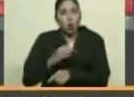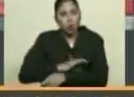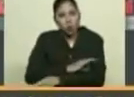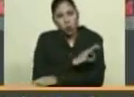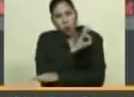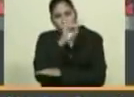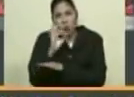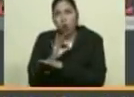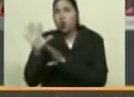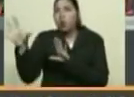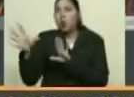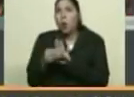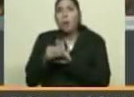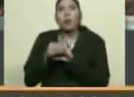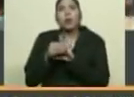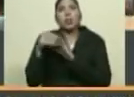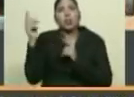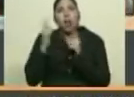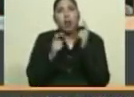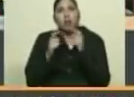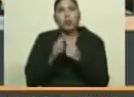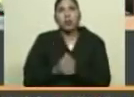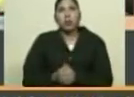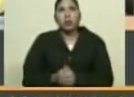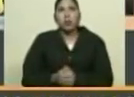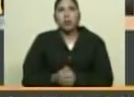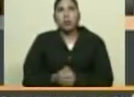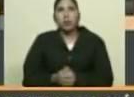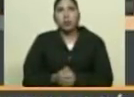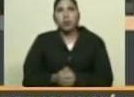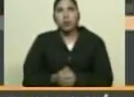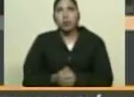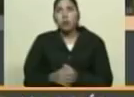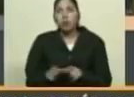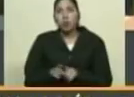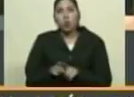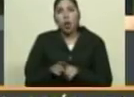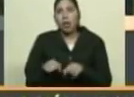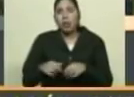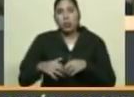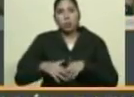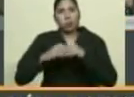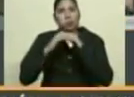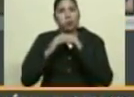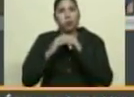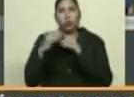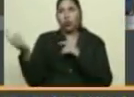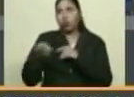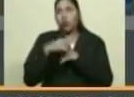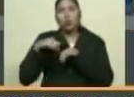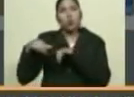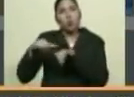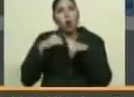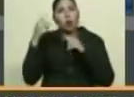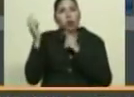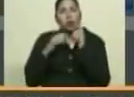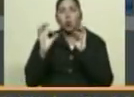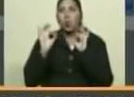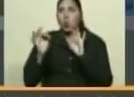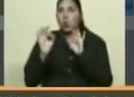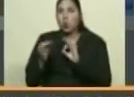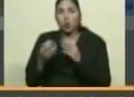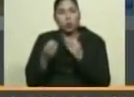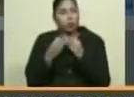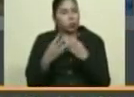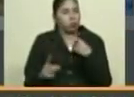Muchachos y muchachas, porque uno ve muchas caras jóvenes. No permitan que nos hagan olvidar a Hugo